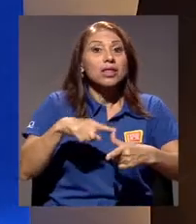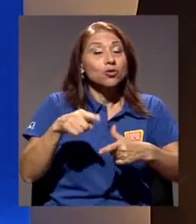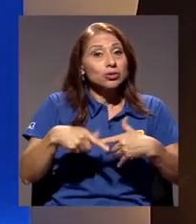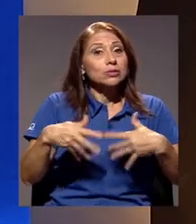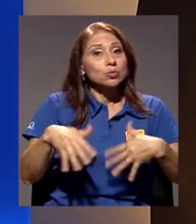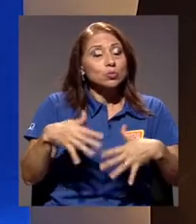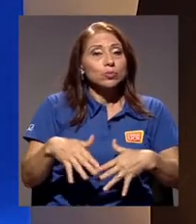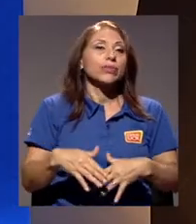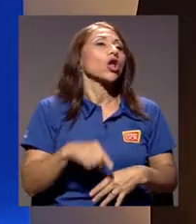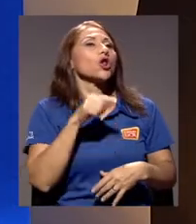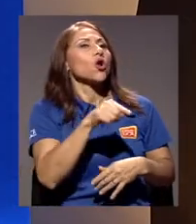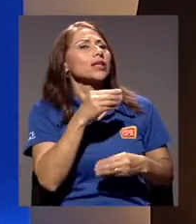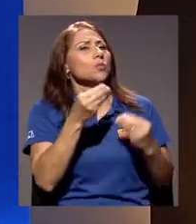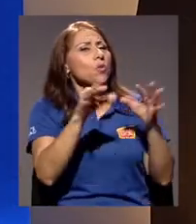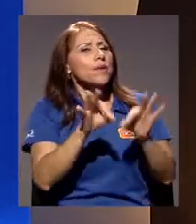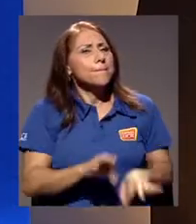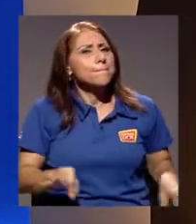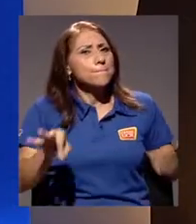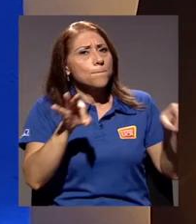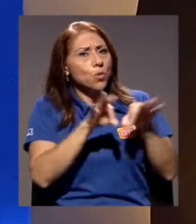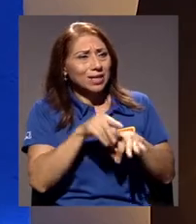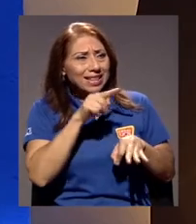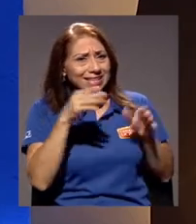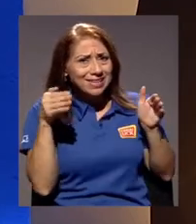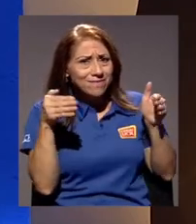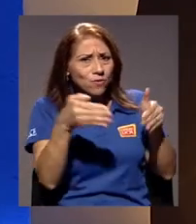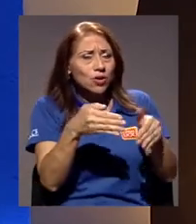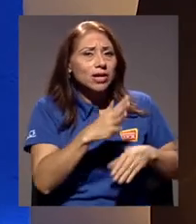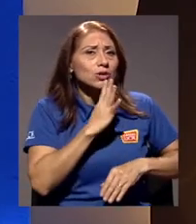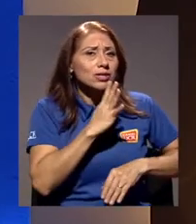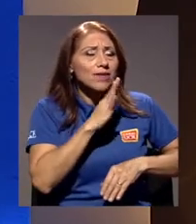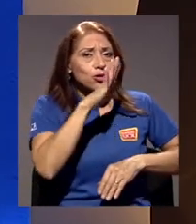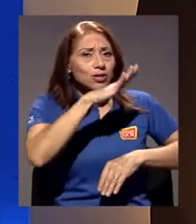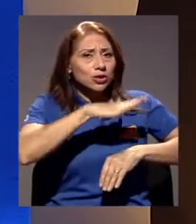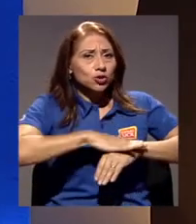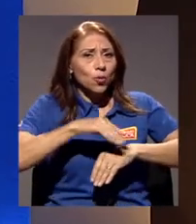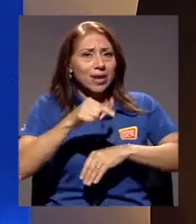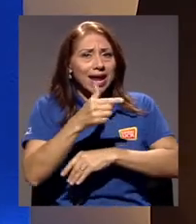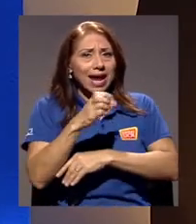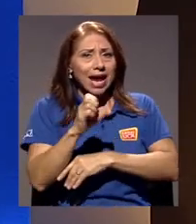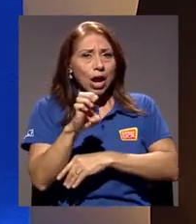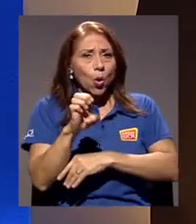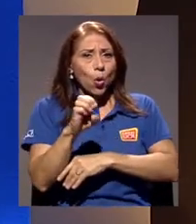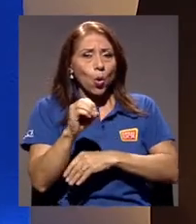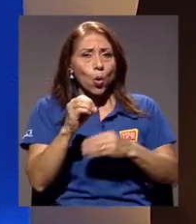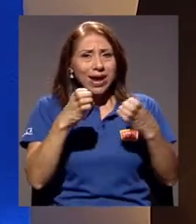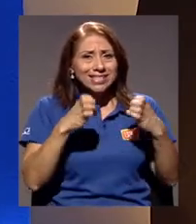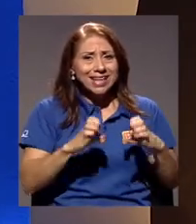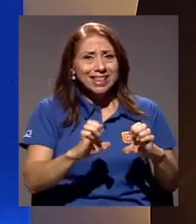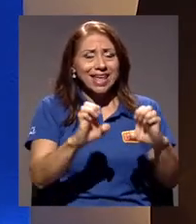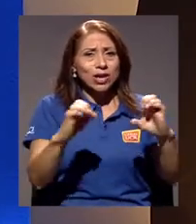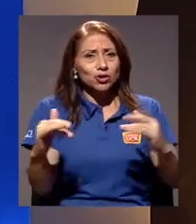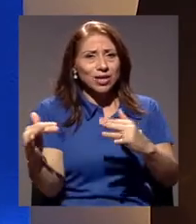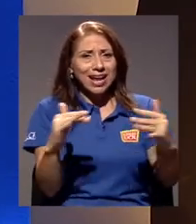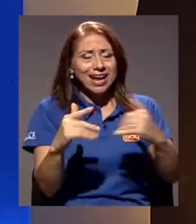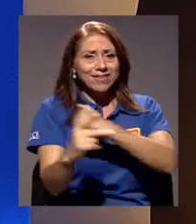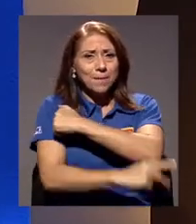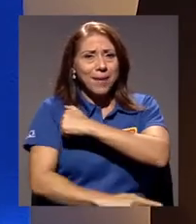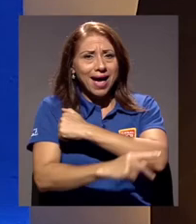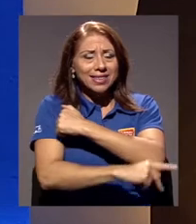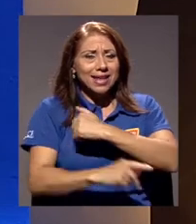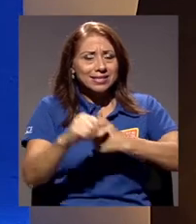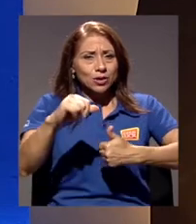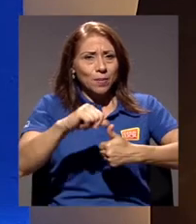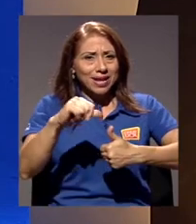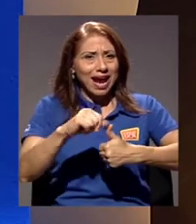sugestivo en este enfoque que usted viene haciendo de aspectos geoestratégicos de la guerra patria centroamericana es